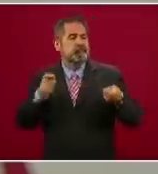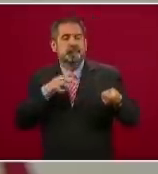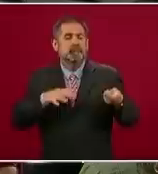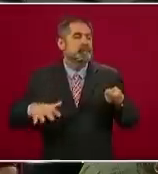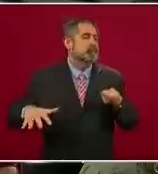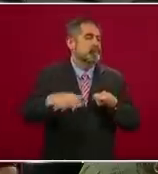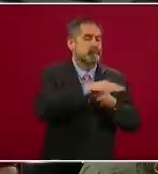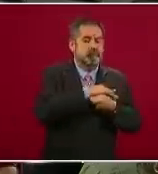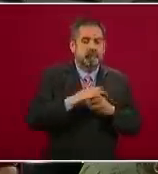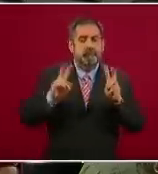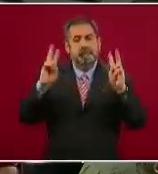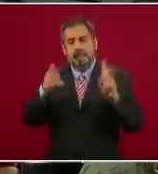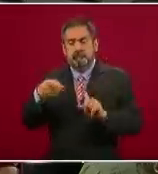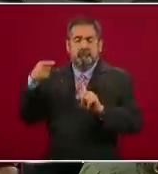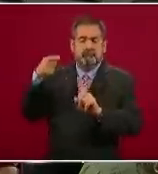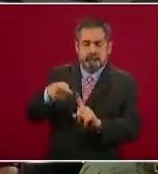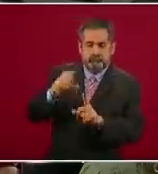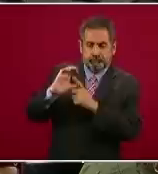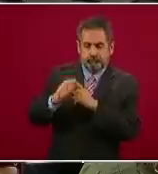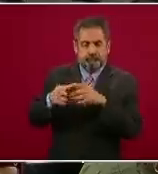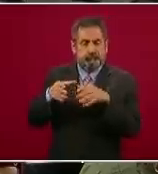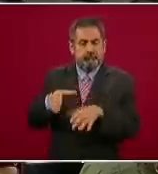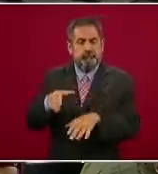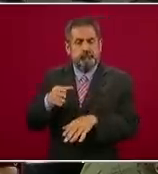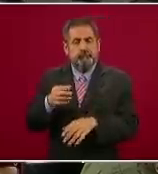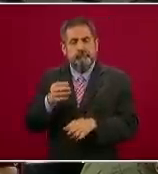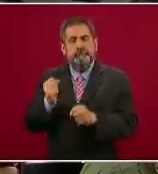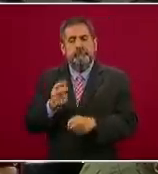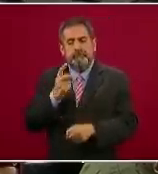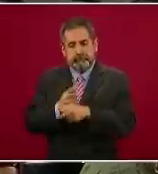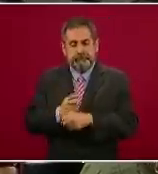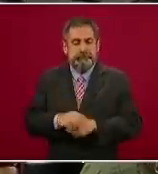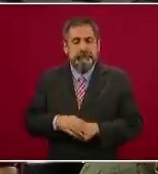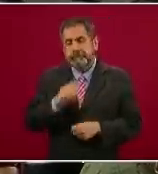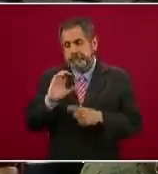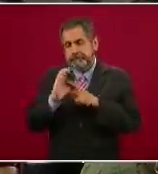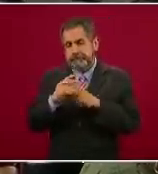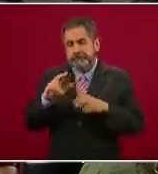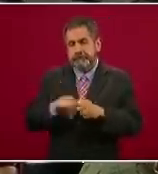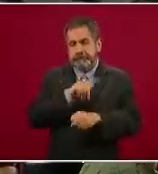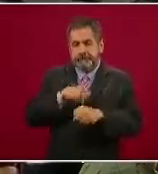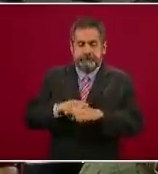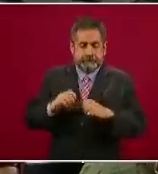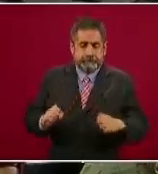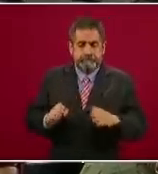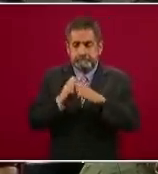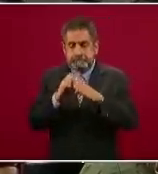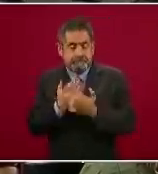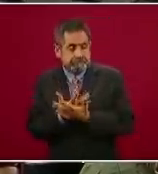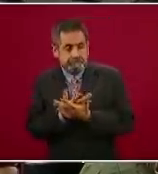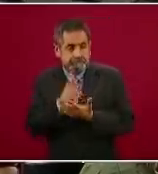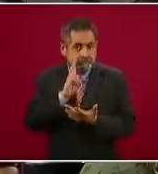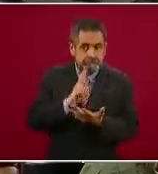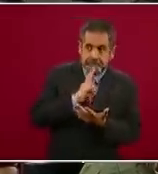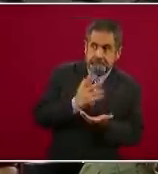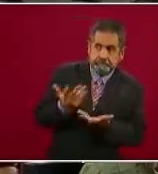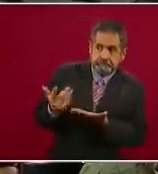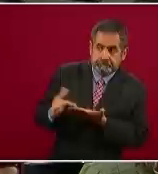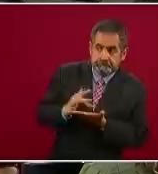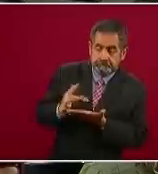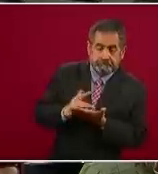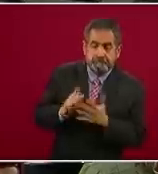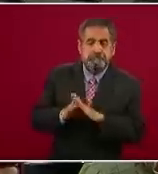el contexto de este Comité para la Seguridad en Salud, y el Comité Nacional de Emergencias se mantiene expectante y en apoyo a la